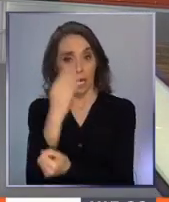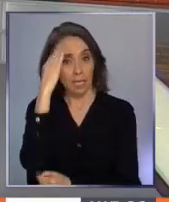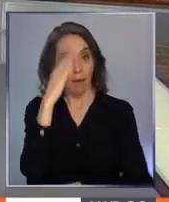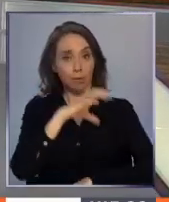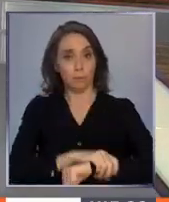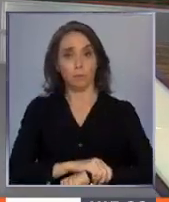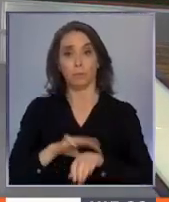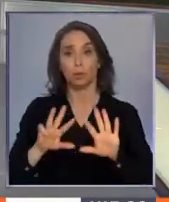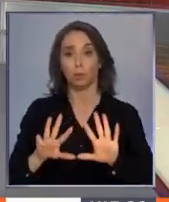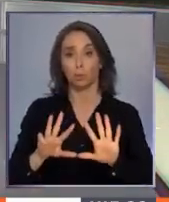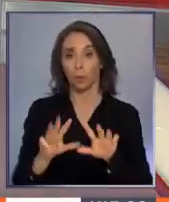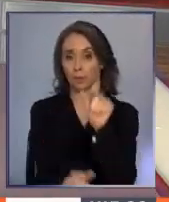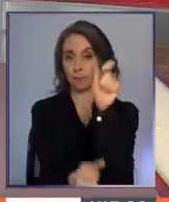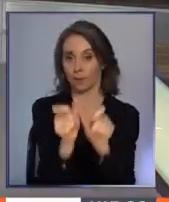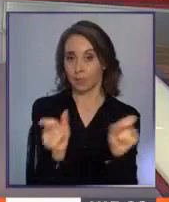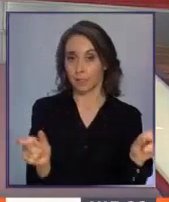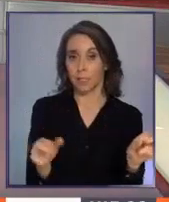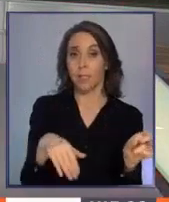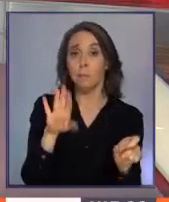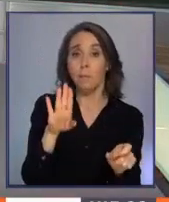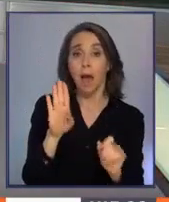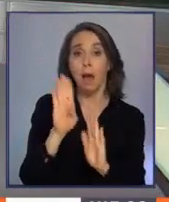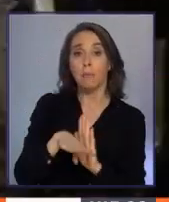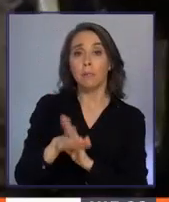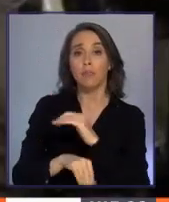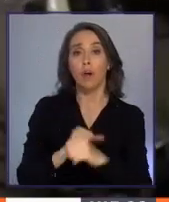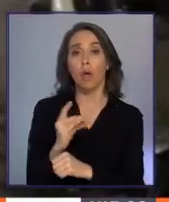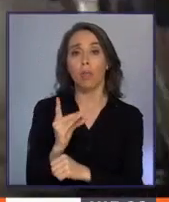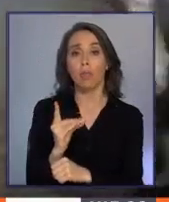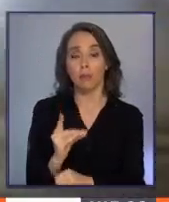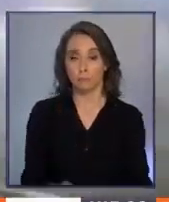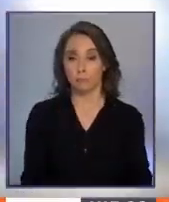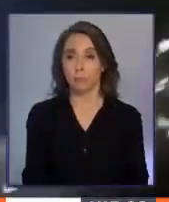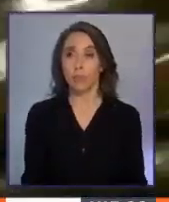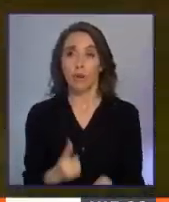9 personas, en su mayoría menores de edad.